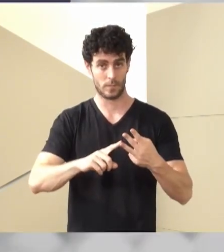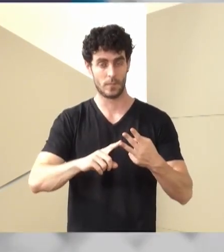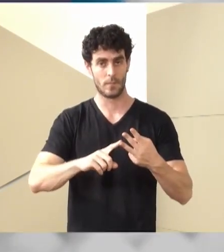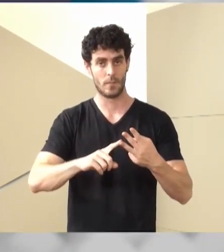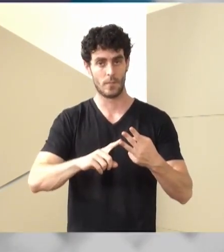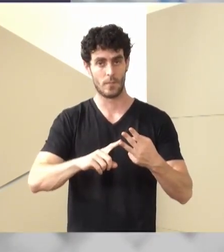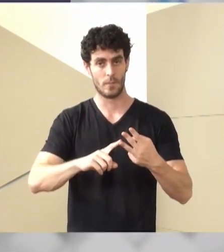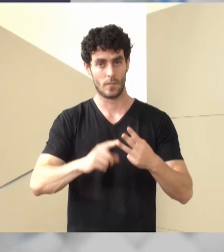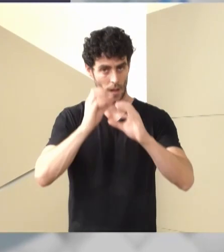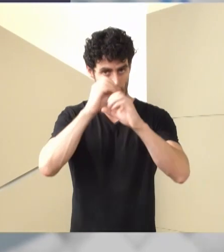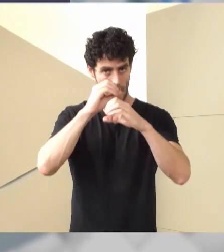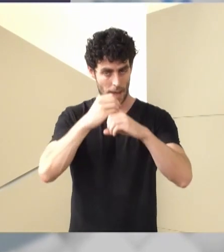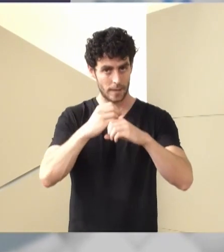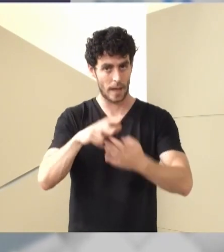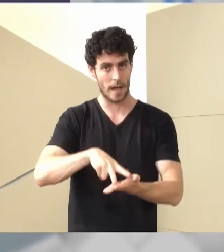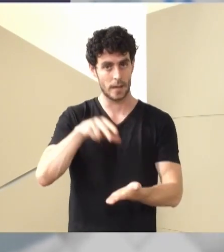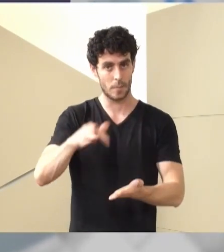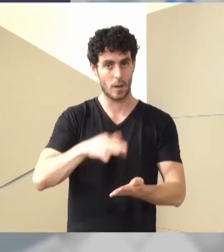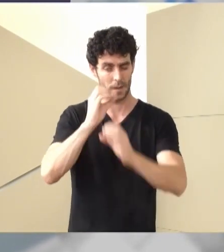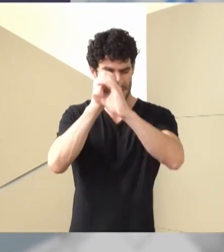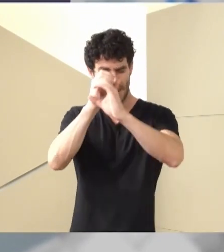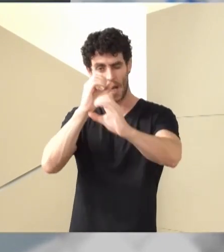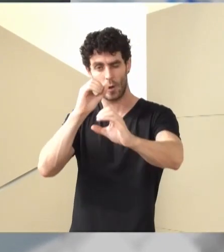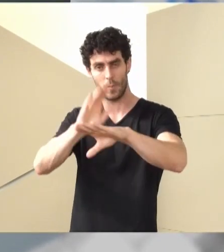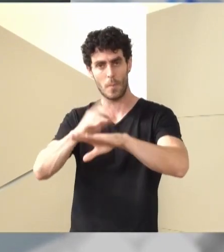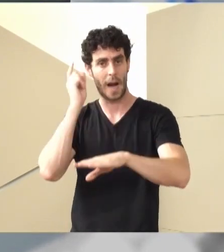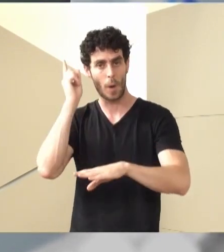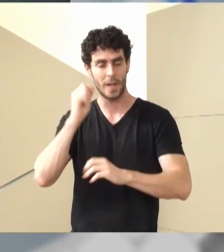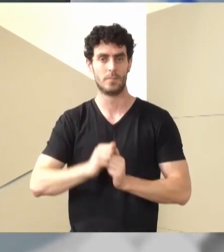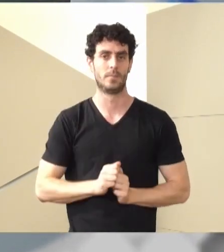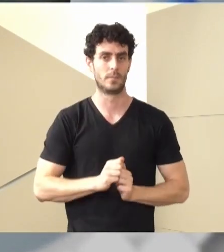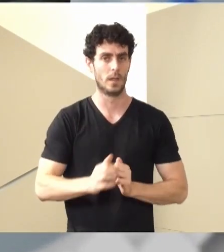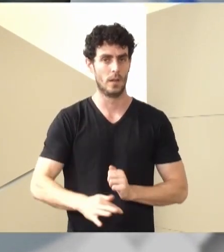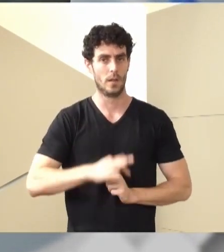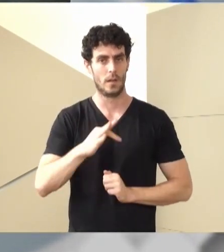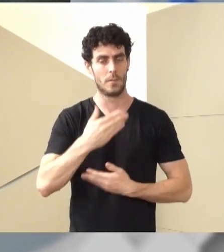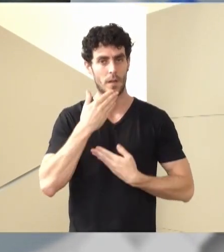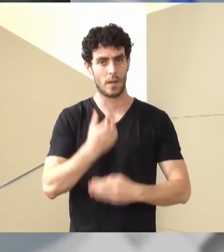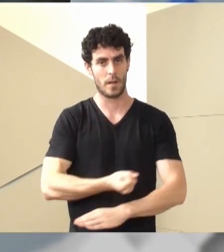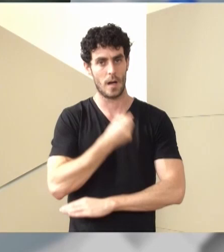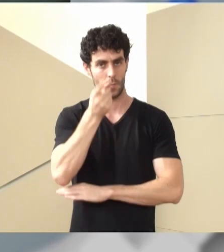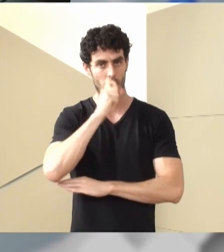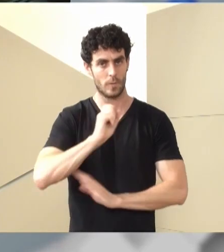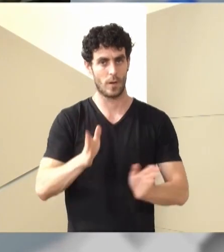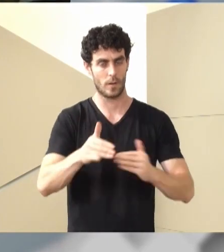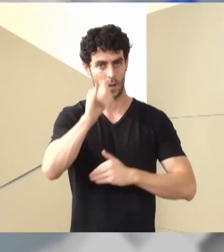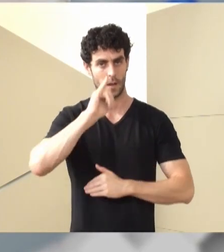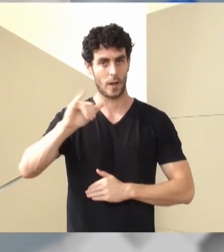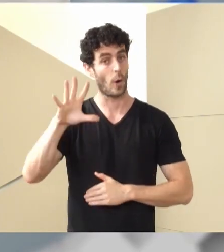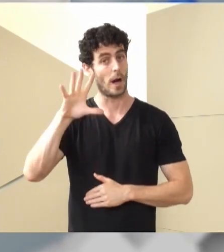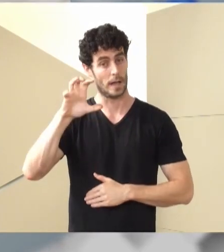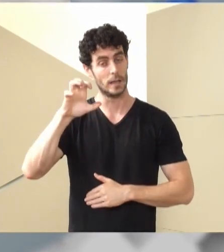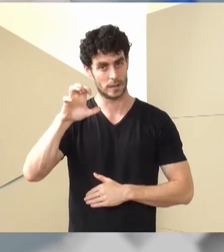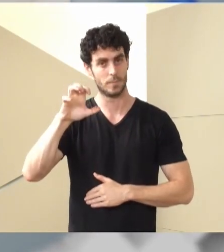un kit de lentes, un trípode y un telescopio para su dispositivo móvil. Además, gracias al apoyo de la Fundación Caja Rioja y CaixaBank,